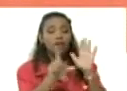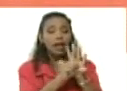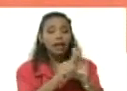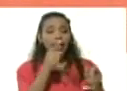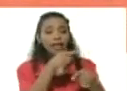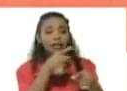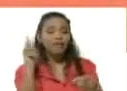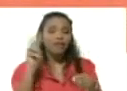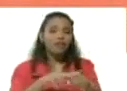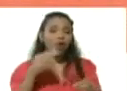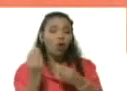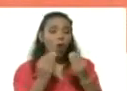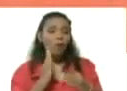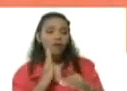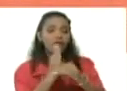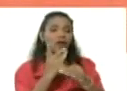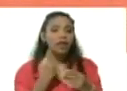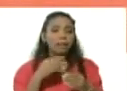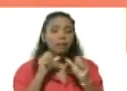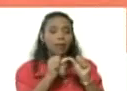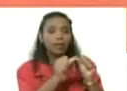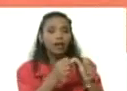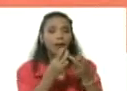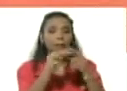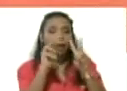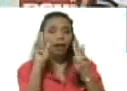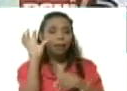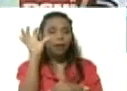actos de violencia y mantener la paz en el país. Muchas gracias.